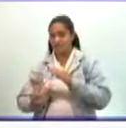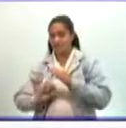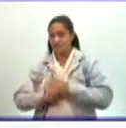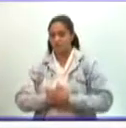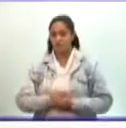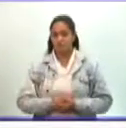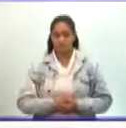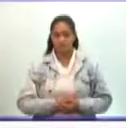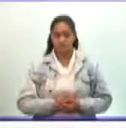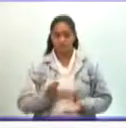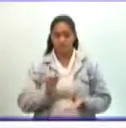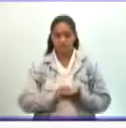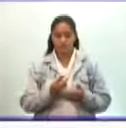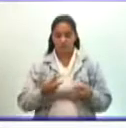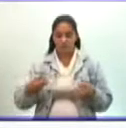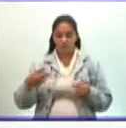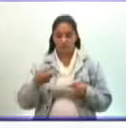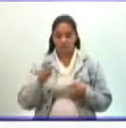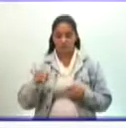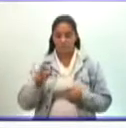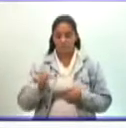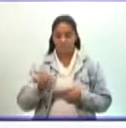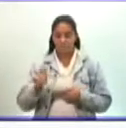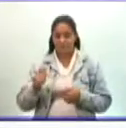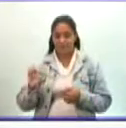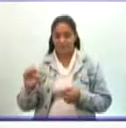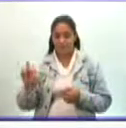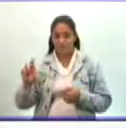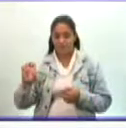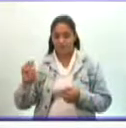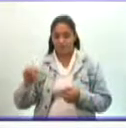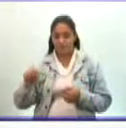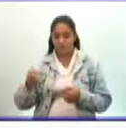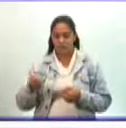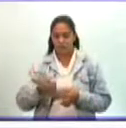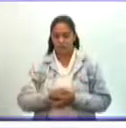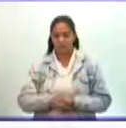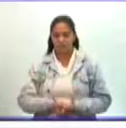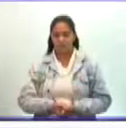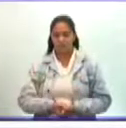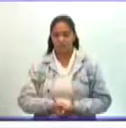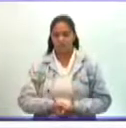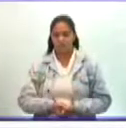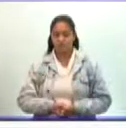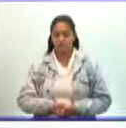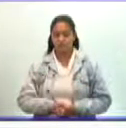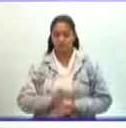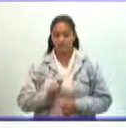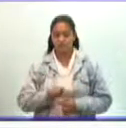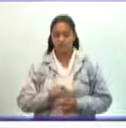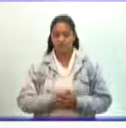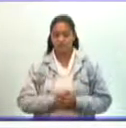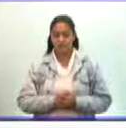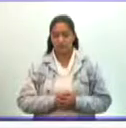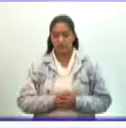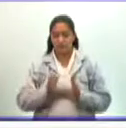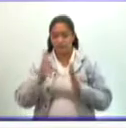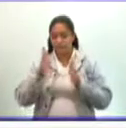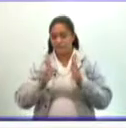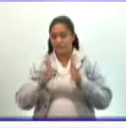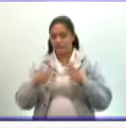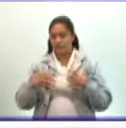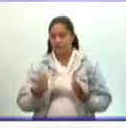también la segunda parte del teorema de las transversales. En este caso, las paralelas son